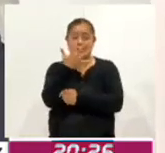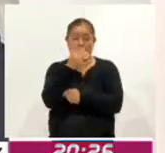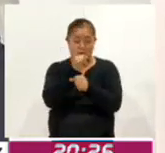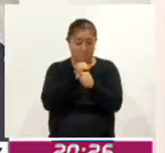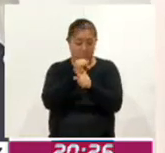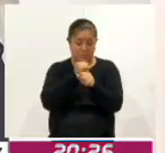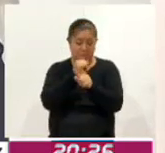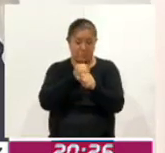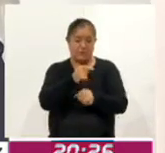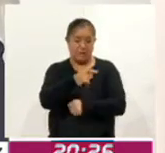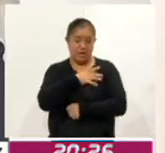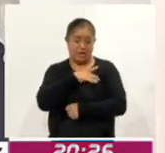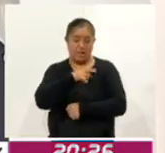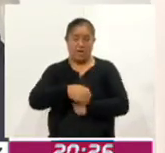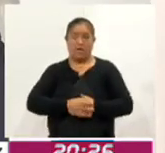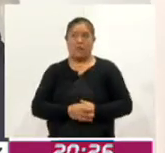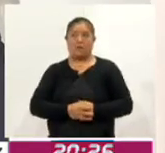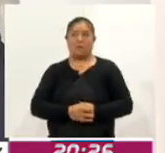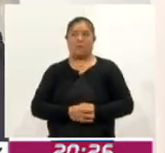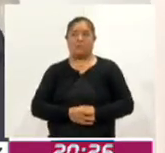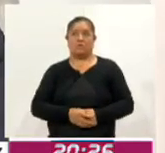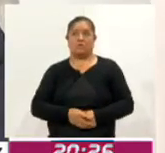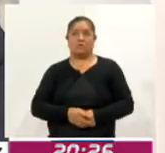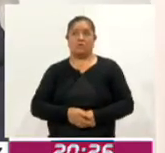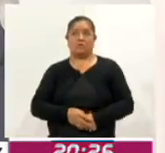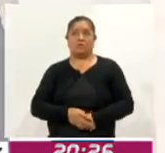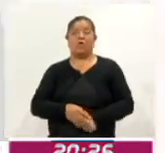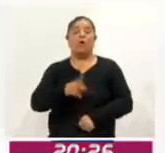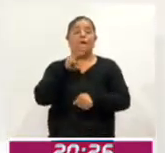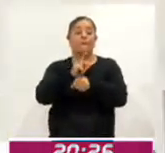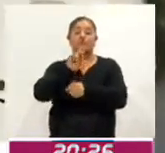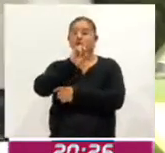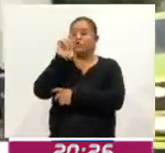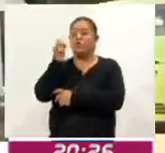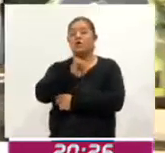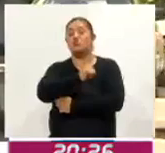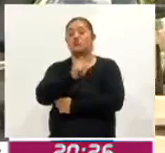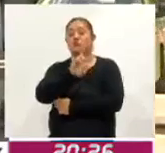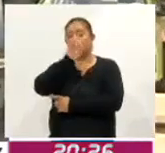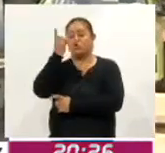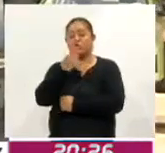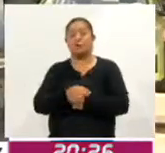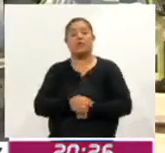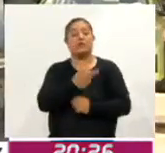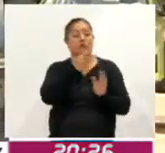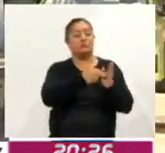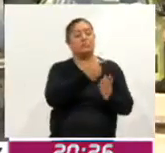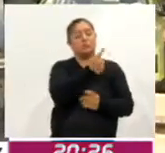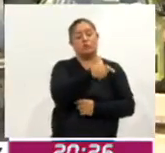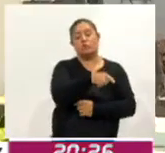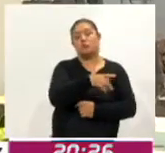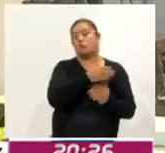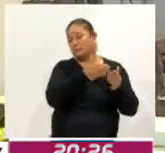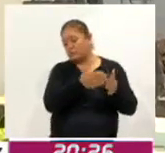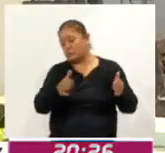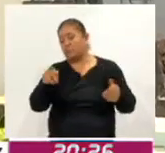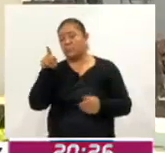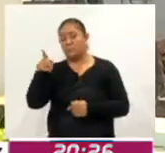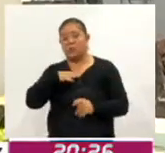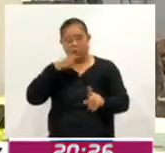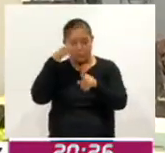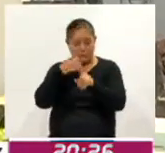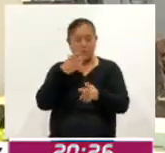haciendo una estancia postdoctoral y un doctor. Fundado en el año 2001, el COTLAX tiene el objetivo de